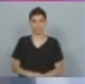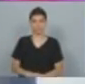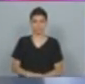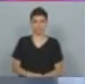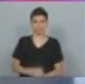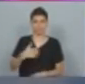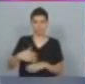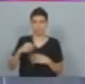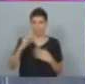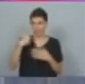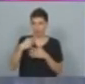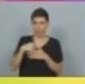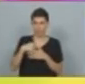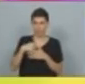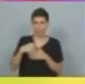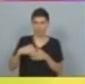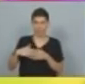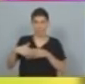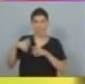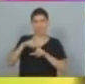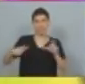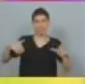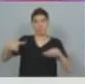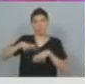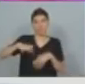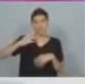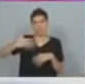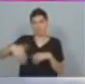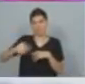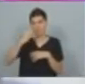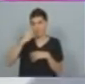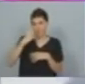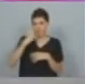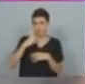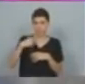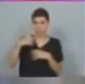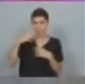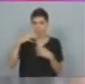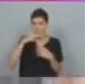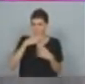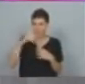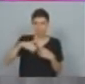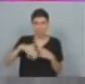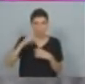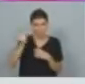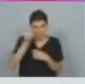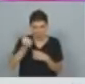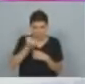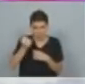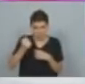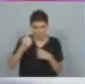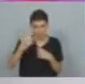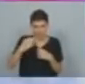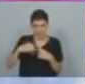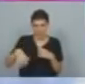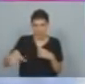¡Vamos con la comida! ¡Tenemos que llevar la comida a todos los chicos del barrio! ¡Pero es el volante, Gabriel! ¡Vos no entendés que es muy importante! O sea, la conservación